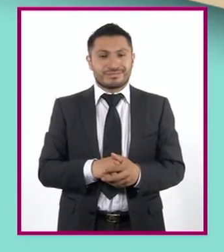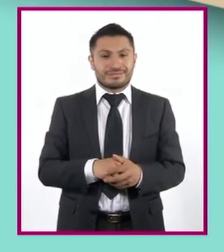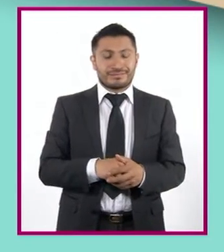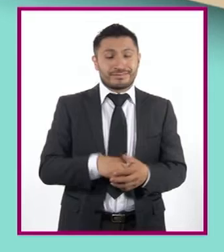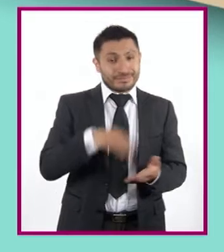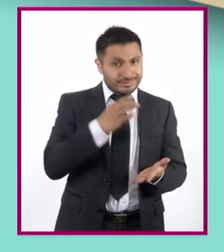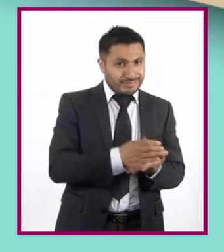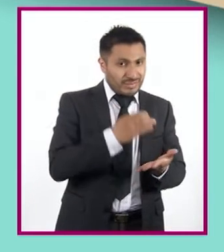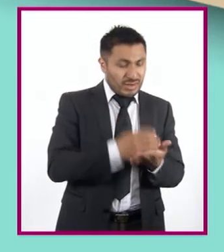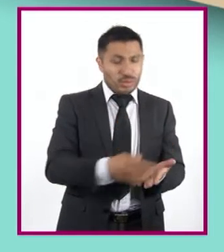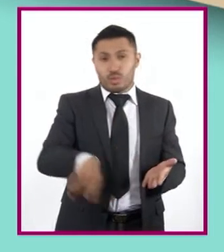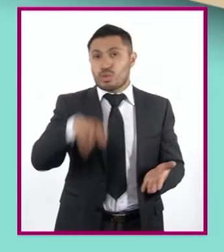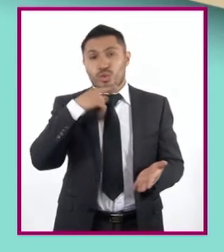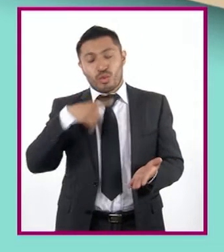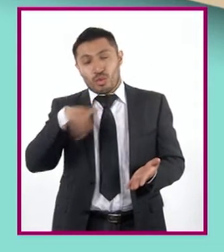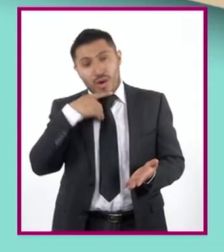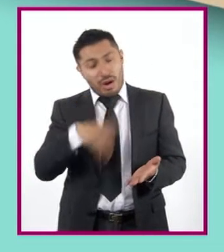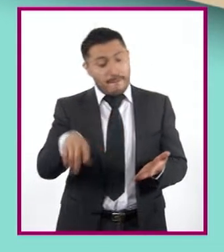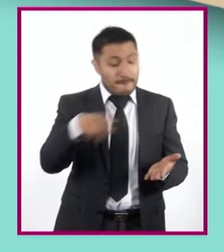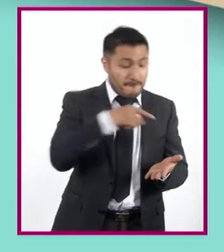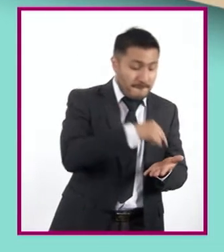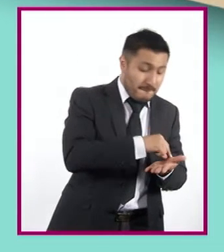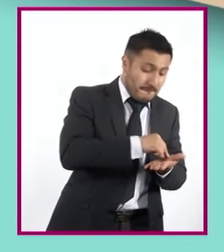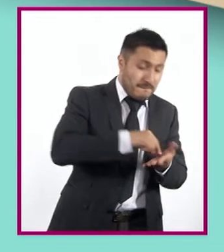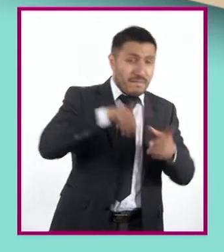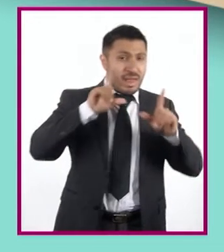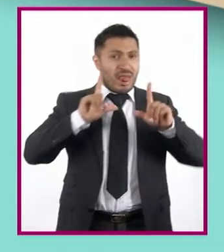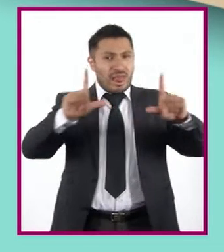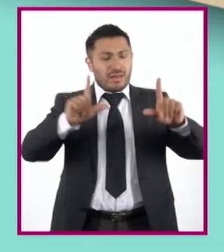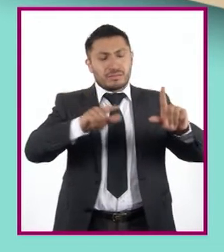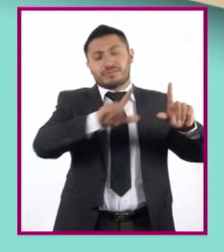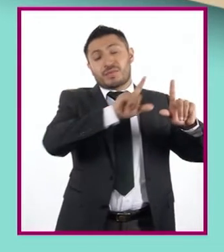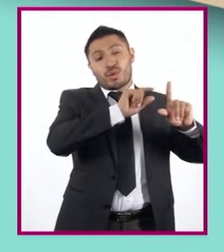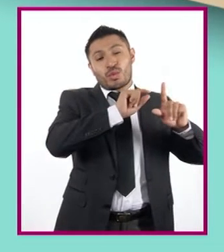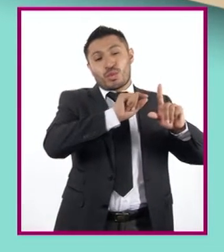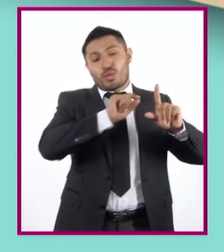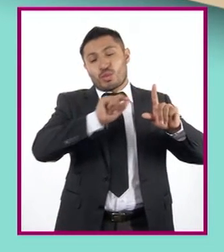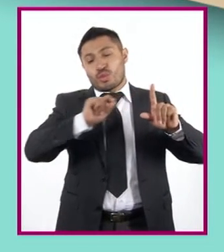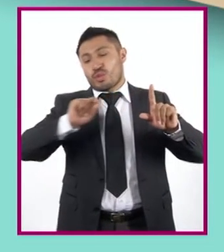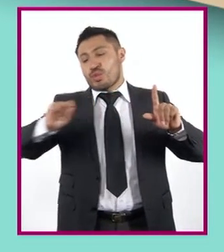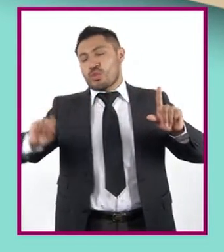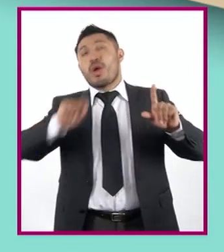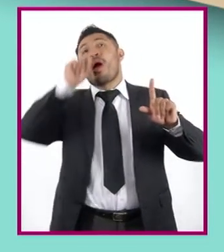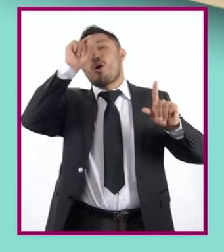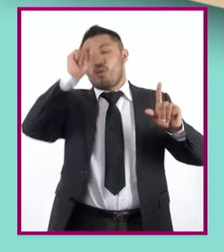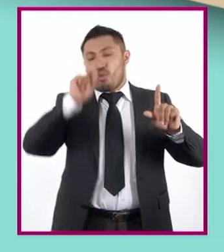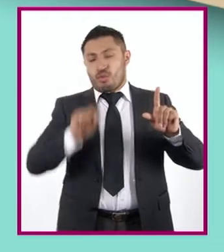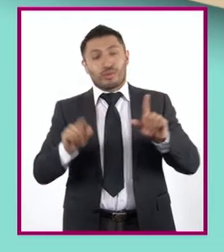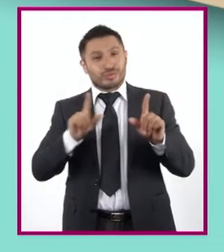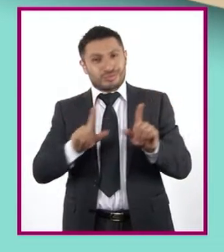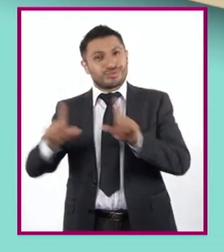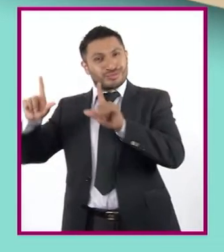Tomen su cuaderno y lápiz y tracen en el plano cartesiano como se muestra en el pizarrón.